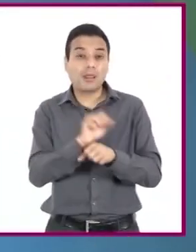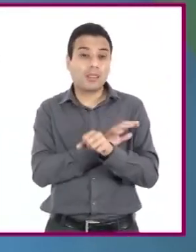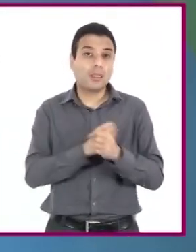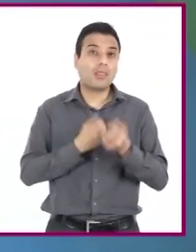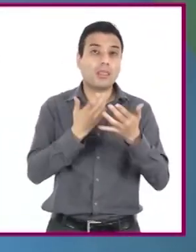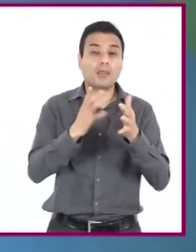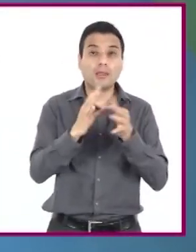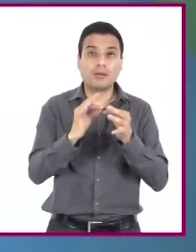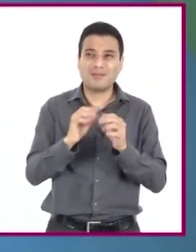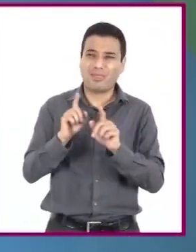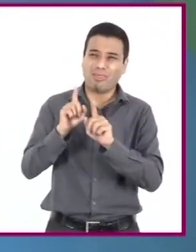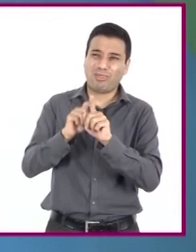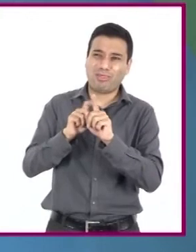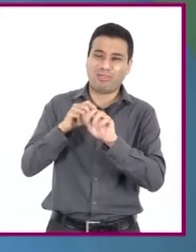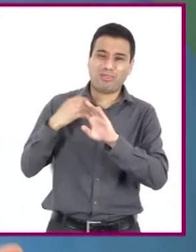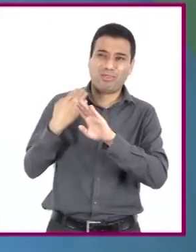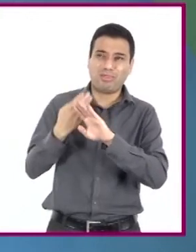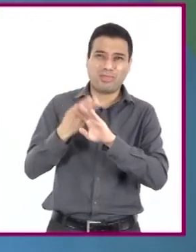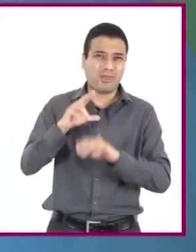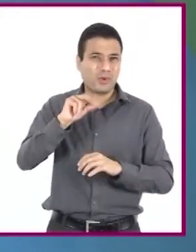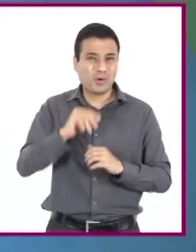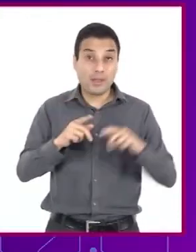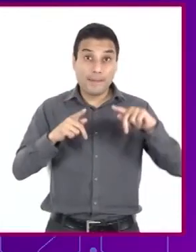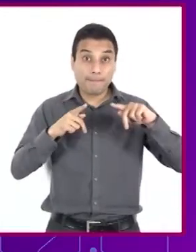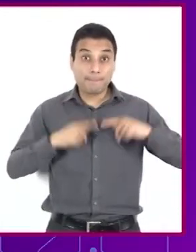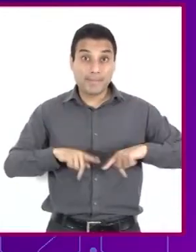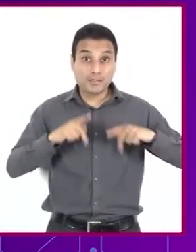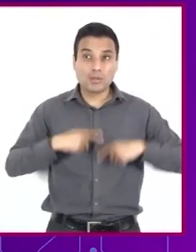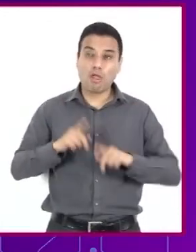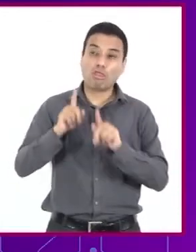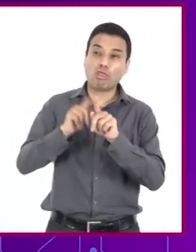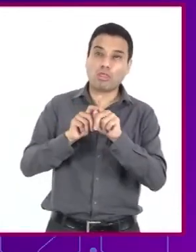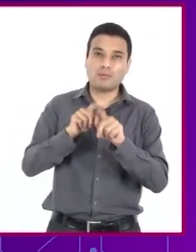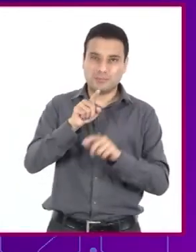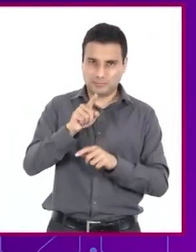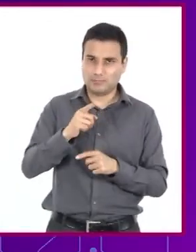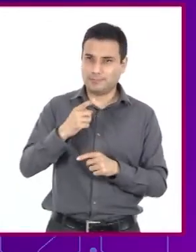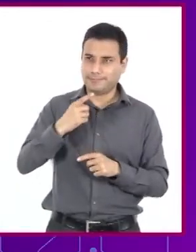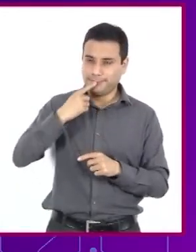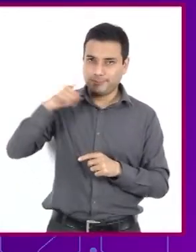ignoren y delaten a quienes lo hagan. 9.